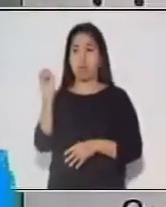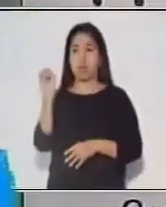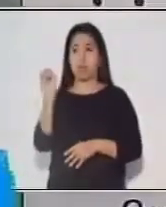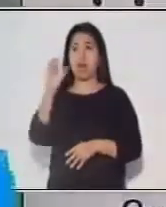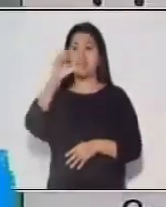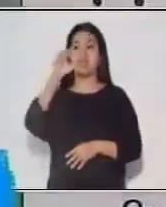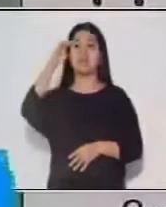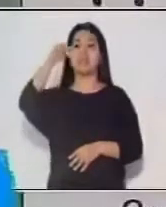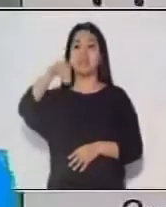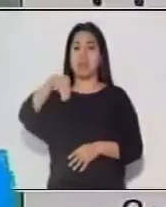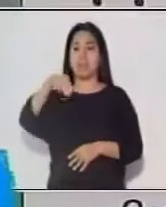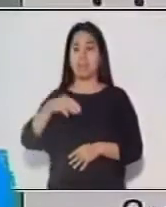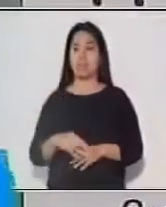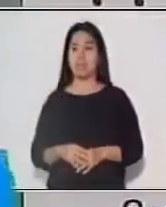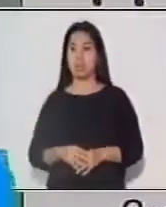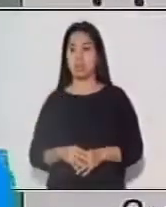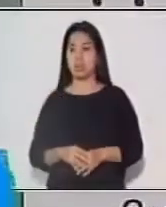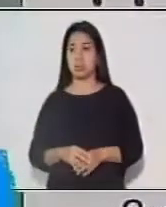centímetros.